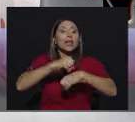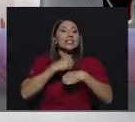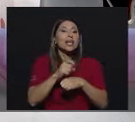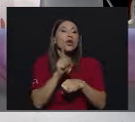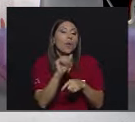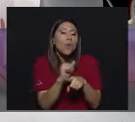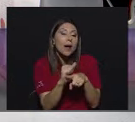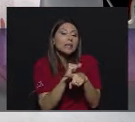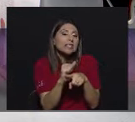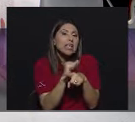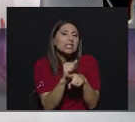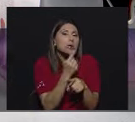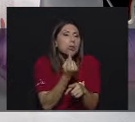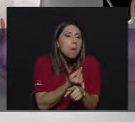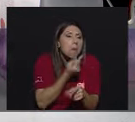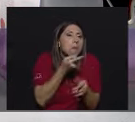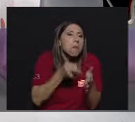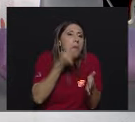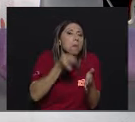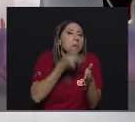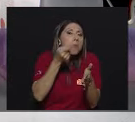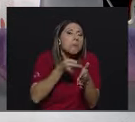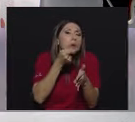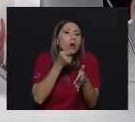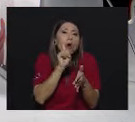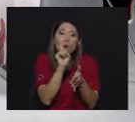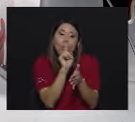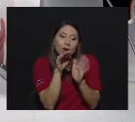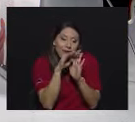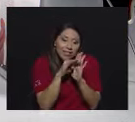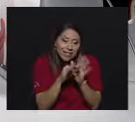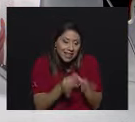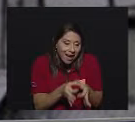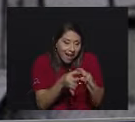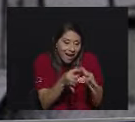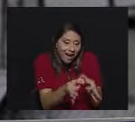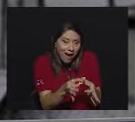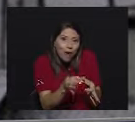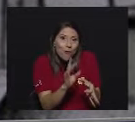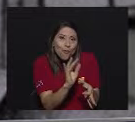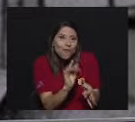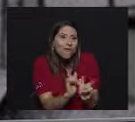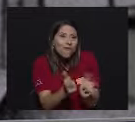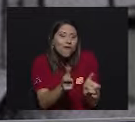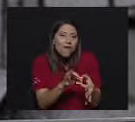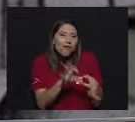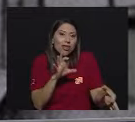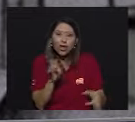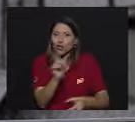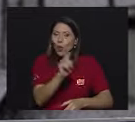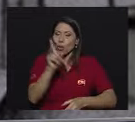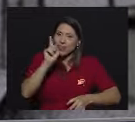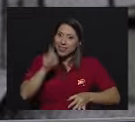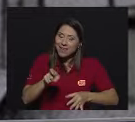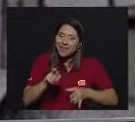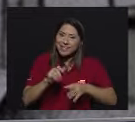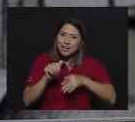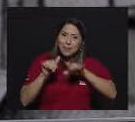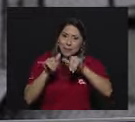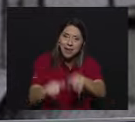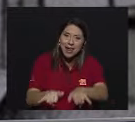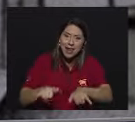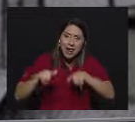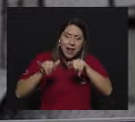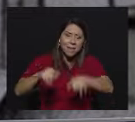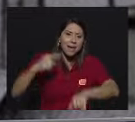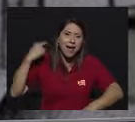con un truquito de magia, con una receta. No, la formación, el desarrollo profesional docente debe ser permanente, debe ser constante,